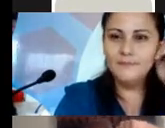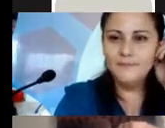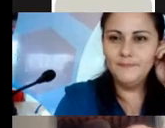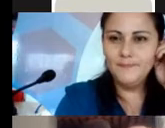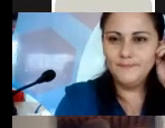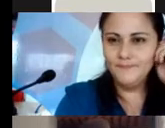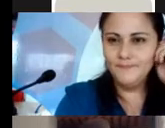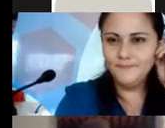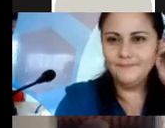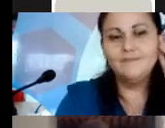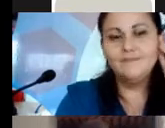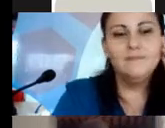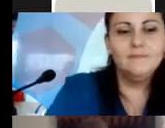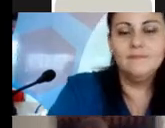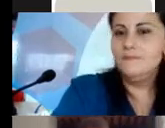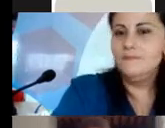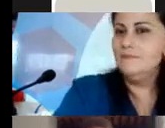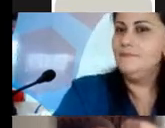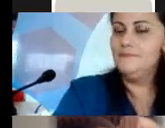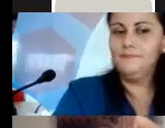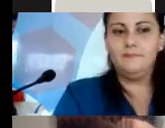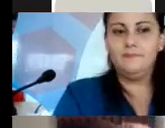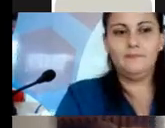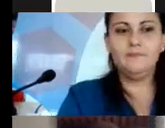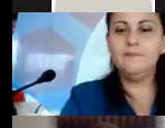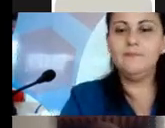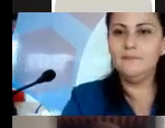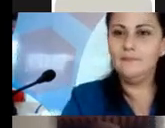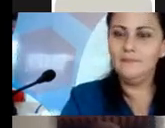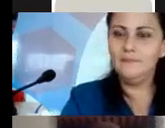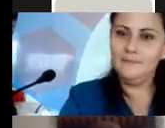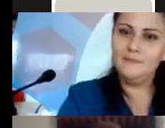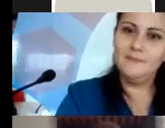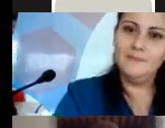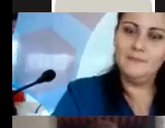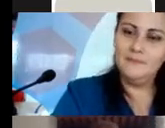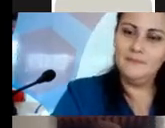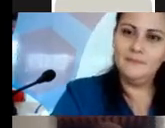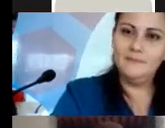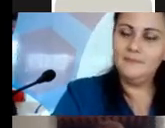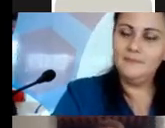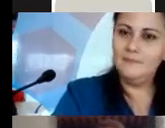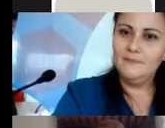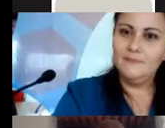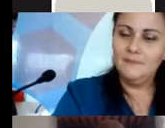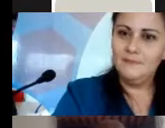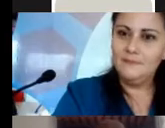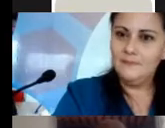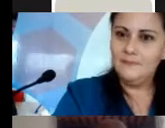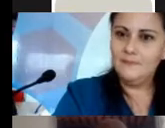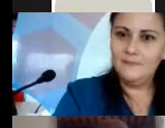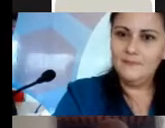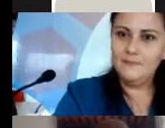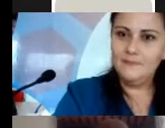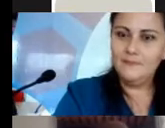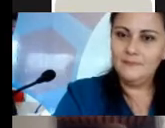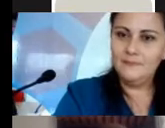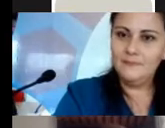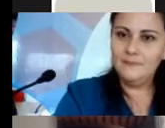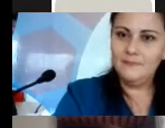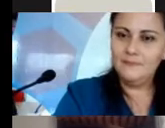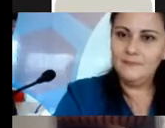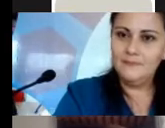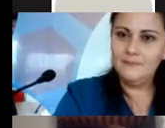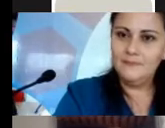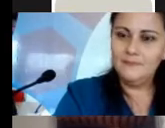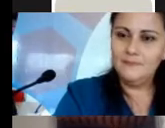hacer una aplicación con un dedo de mucha fuerza y creer que eso se hunde, pero en realidad cuando voy a sentar un sujeto, cuando es